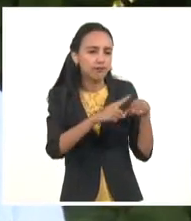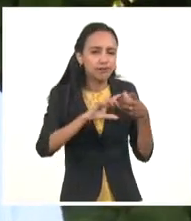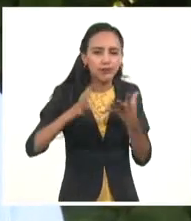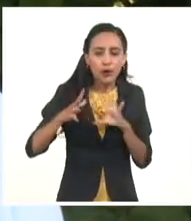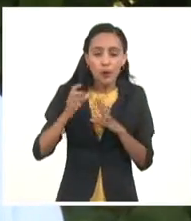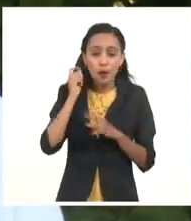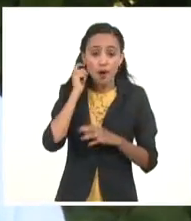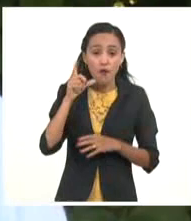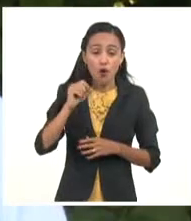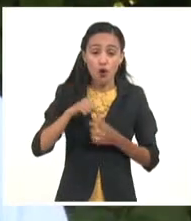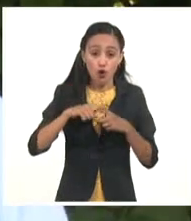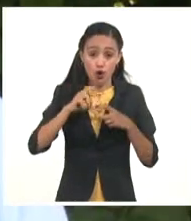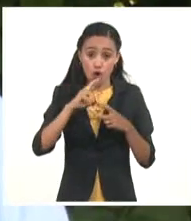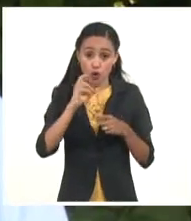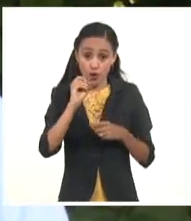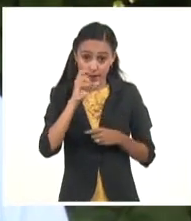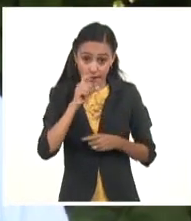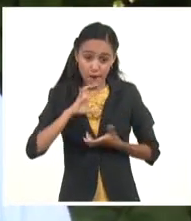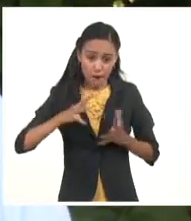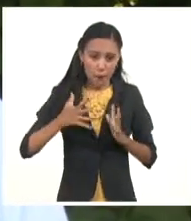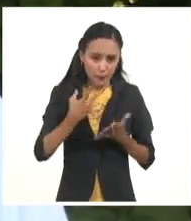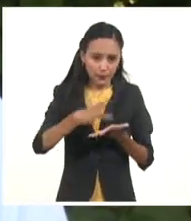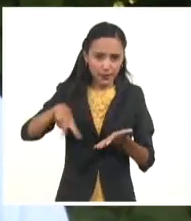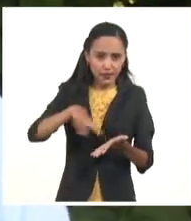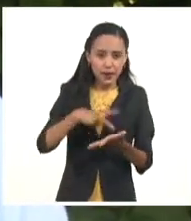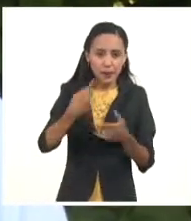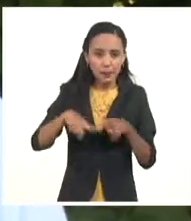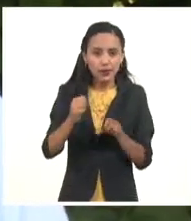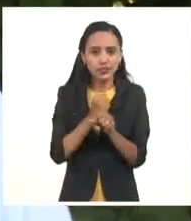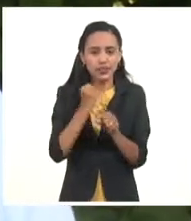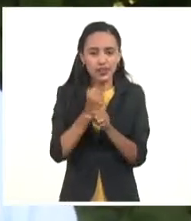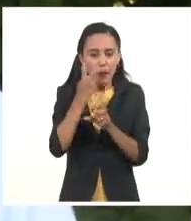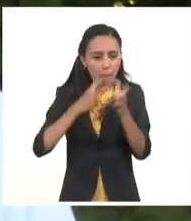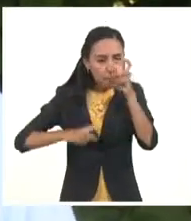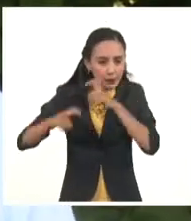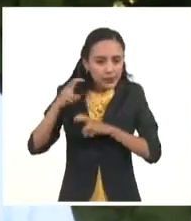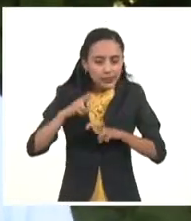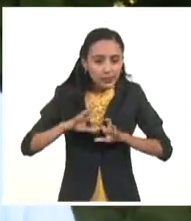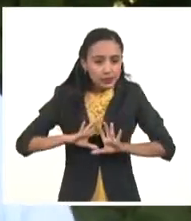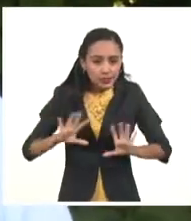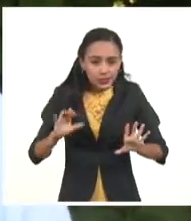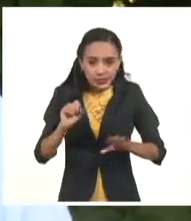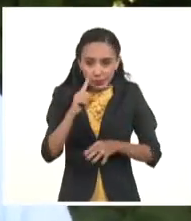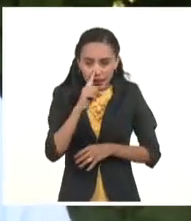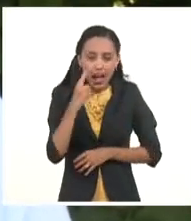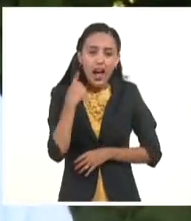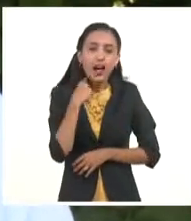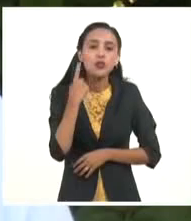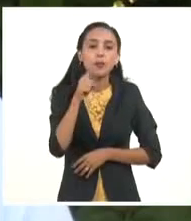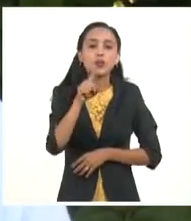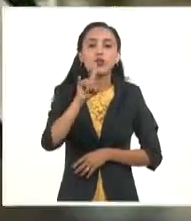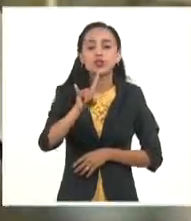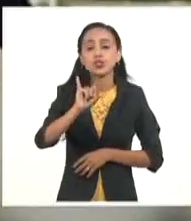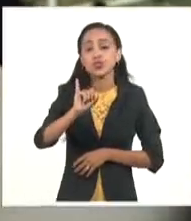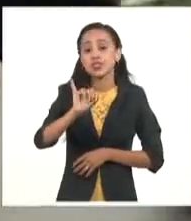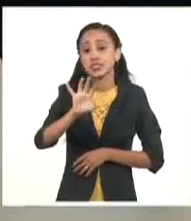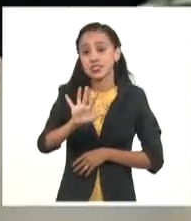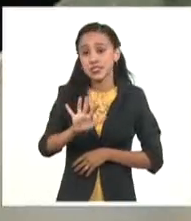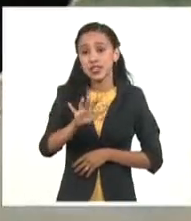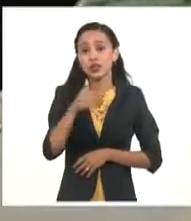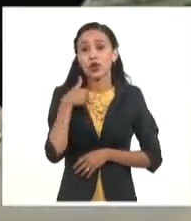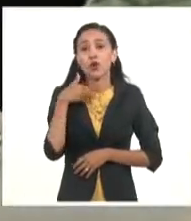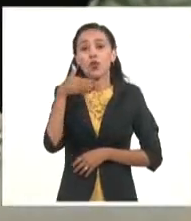pero y esa labor investigativa se viene a concretar realmente sobre 1965 cuando van a la